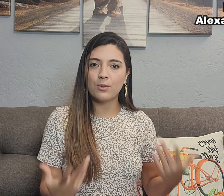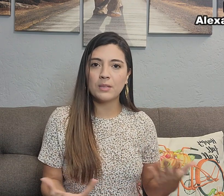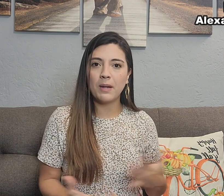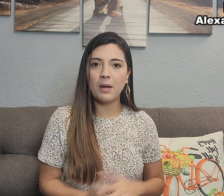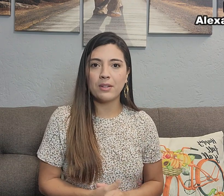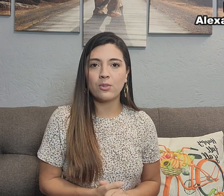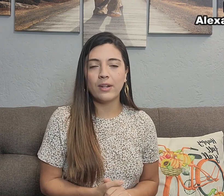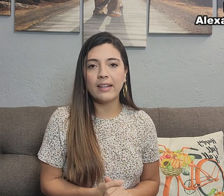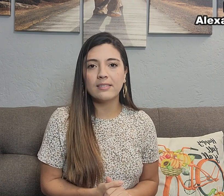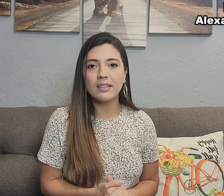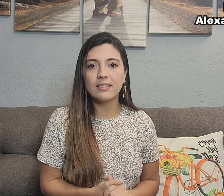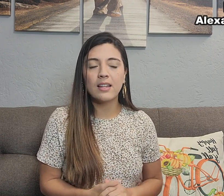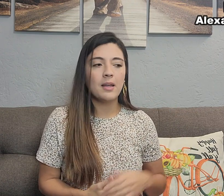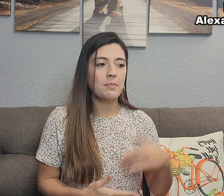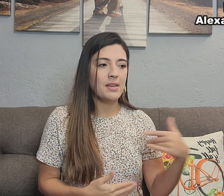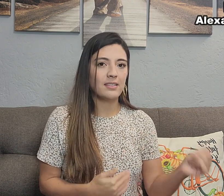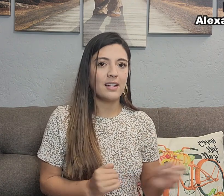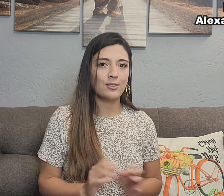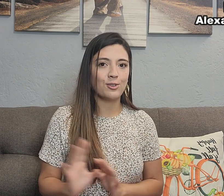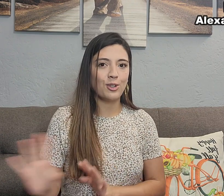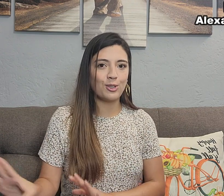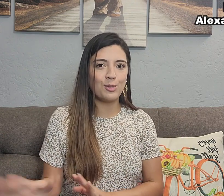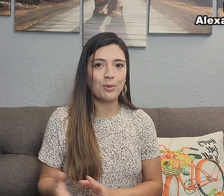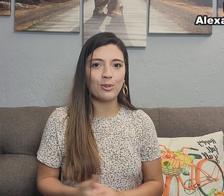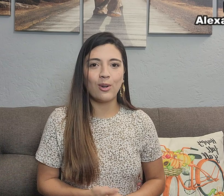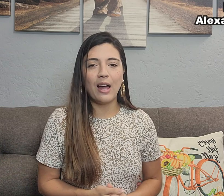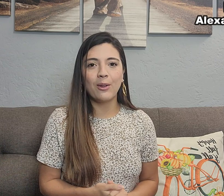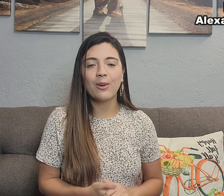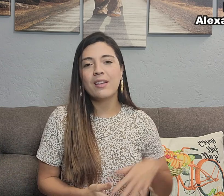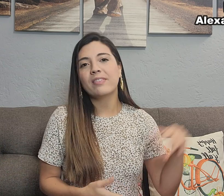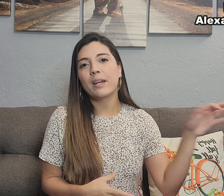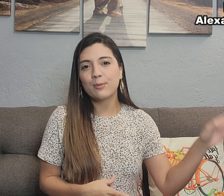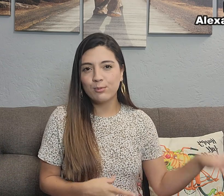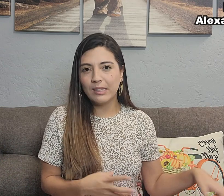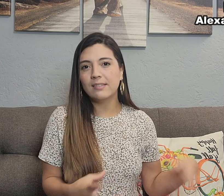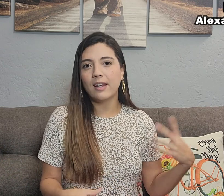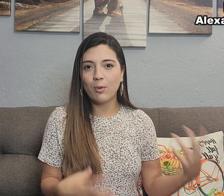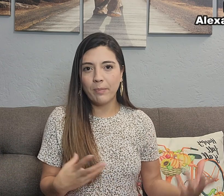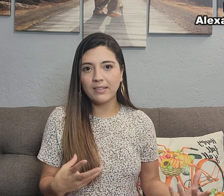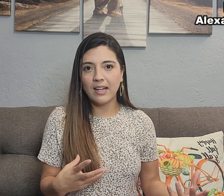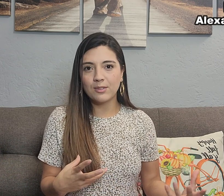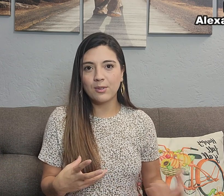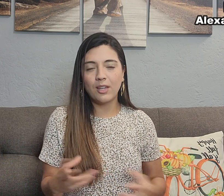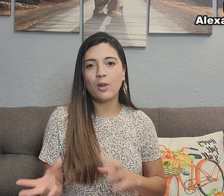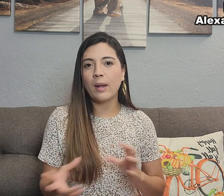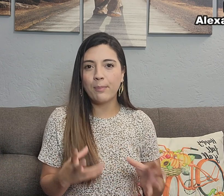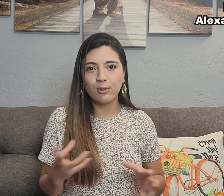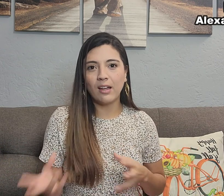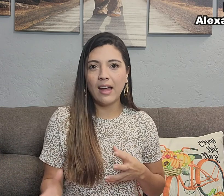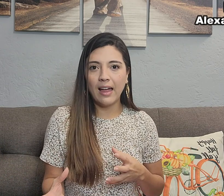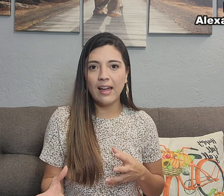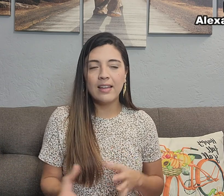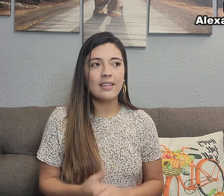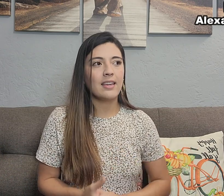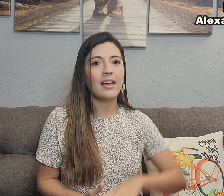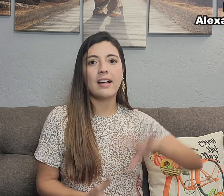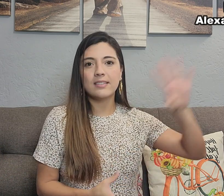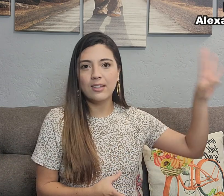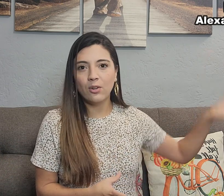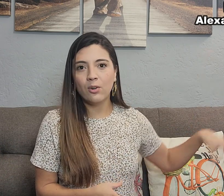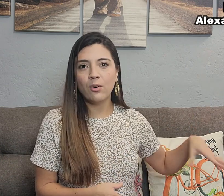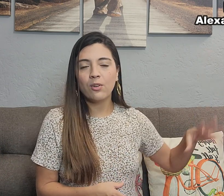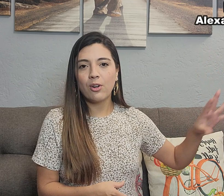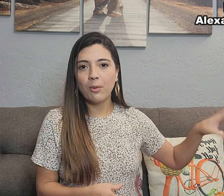y decir unas palabras coherentes. Mientras nosotros, por otro lado, tenemos un títere y un payaso que no le aporta nada, que